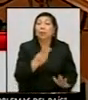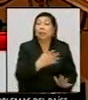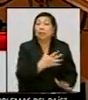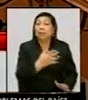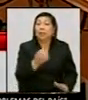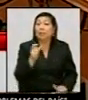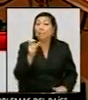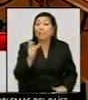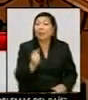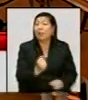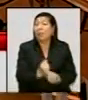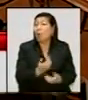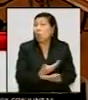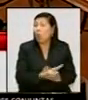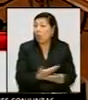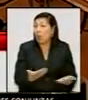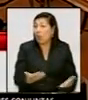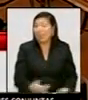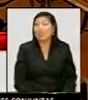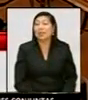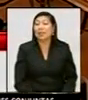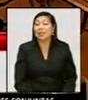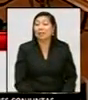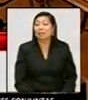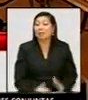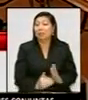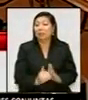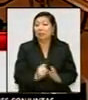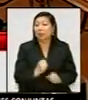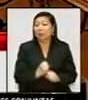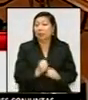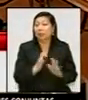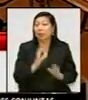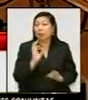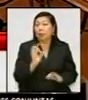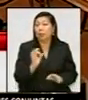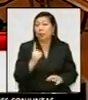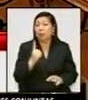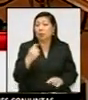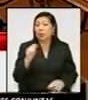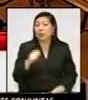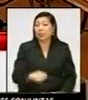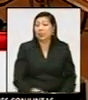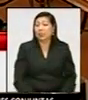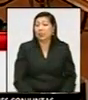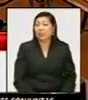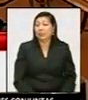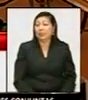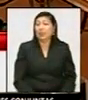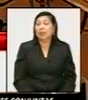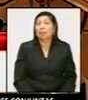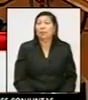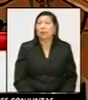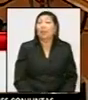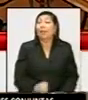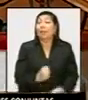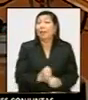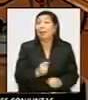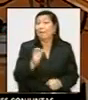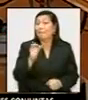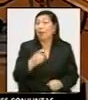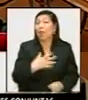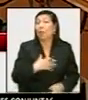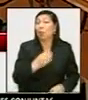147.500 personas desempleadas, con una tasa de desempleo de 10.1%. En tanto, el desempleo de las personas